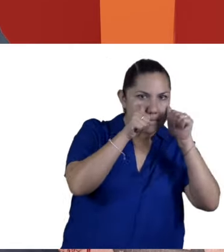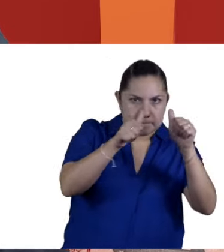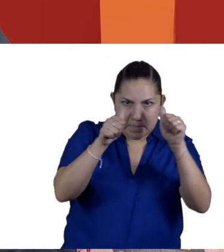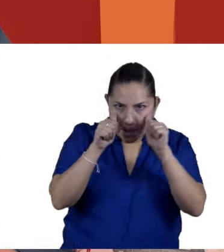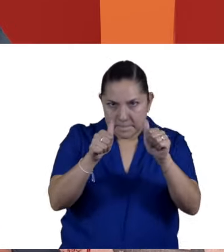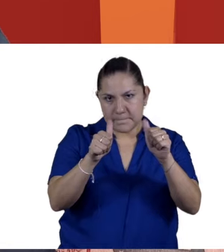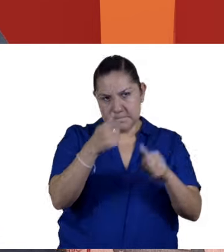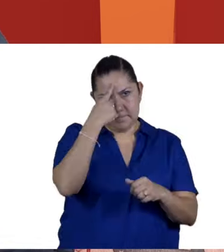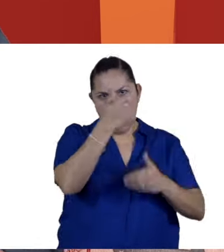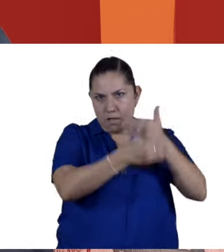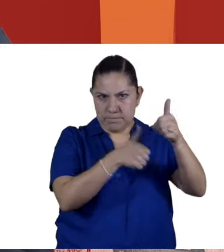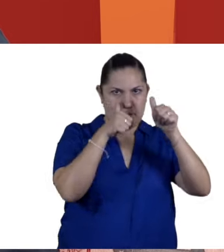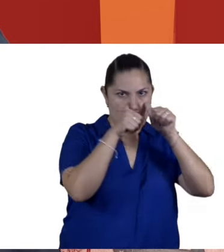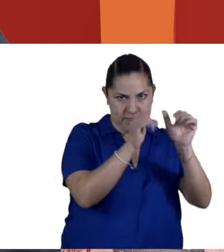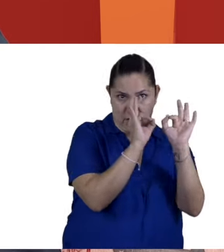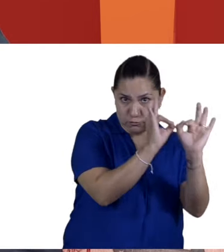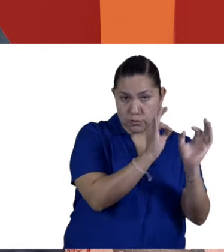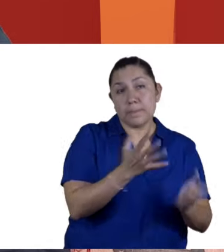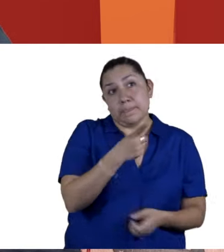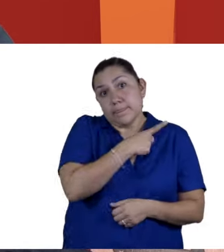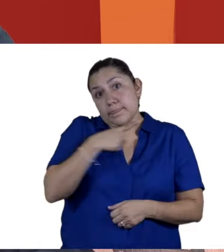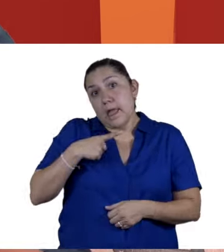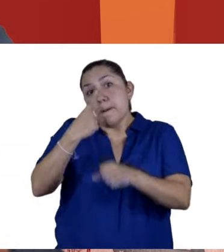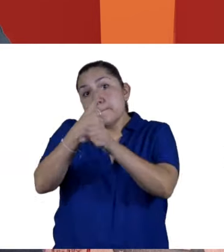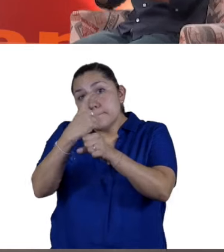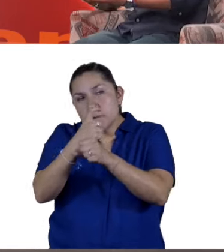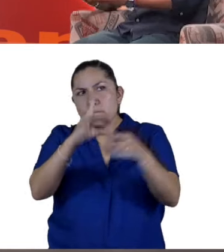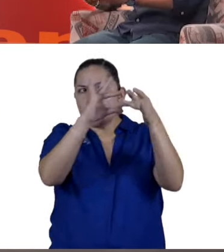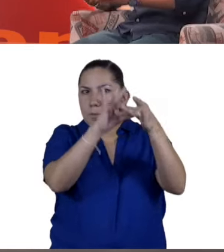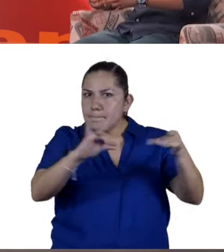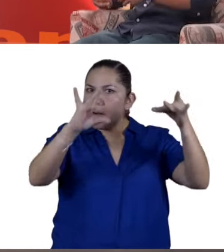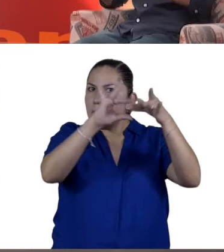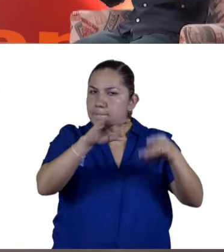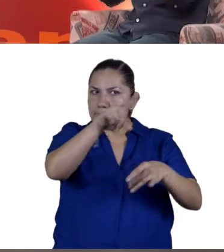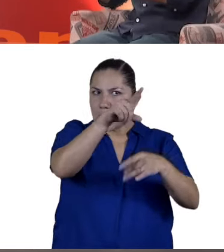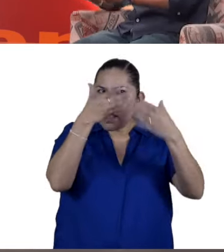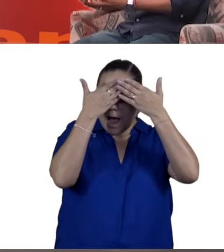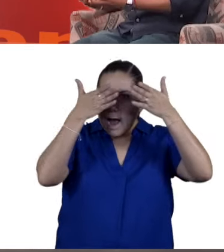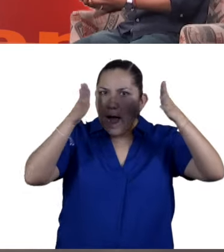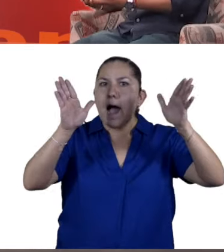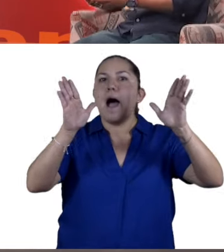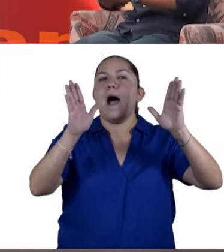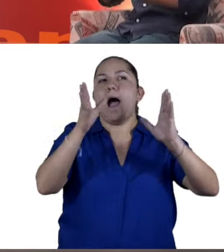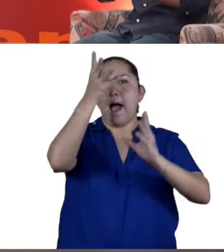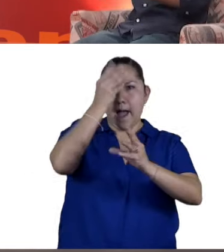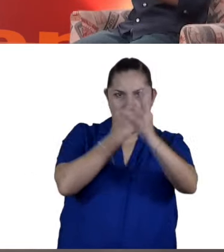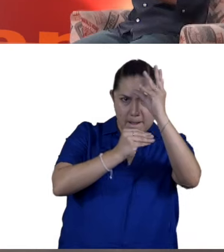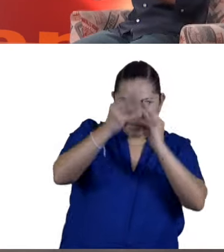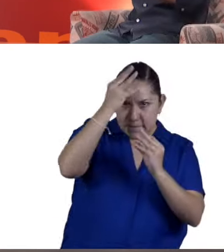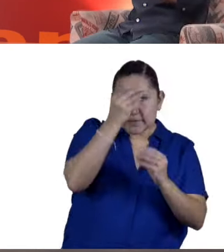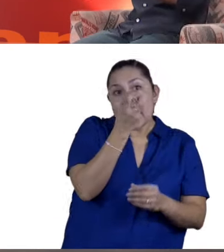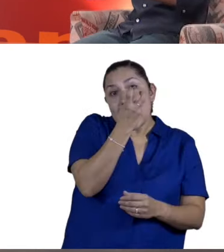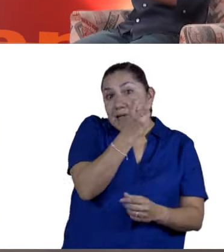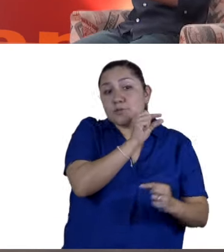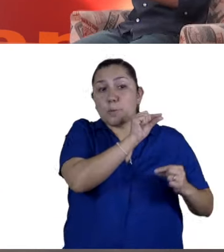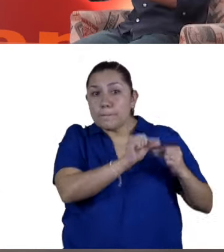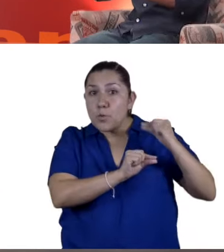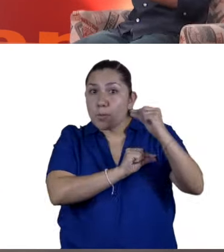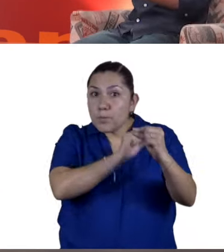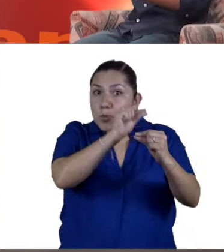empezar primero a sensibilizar, después informar, después capacitar y eso va a ir